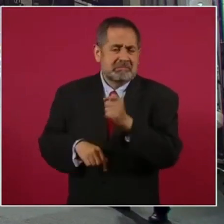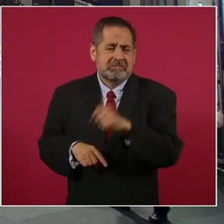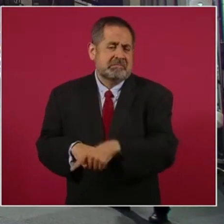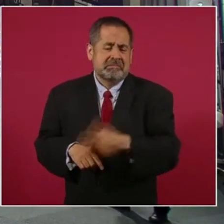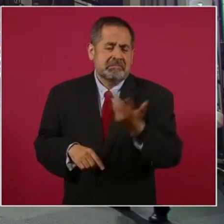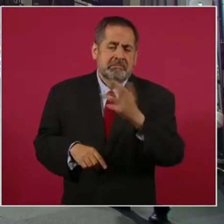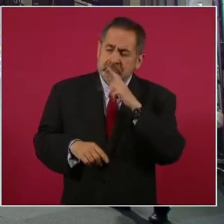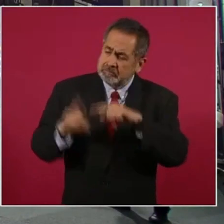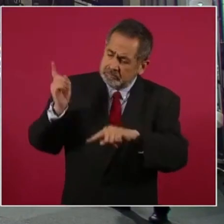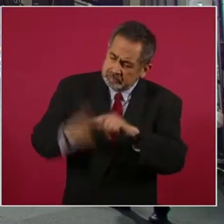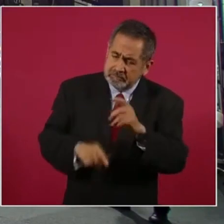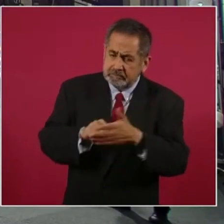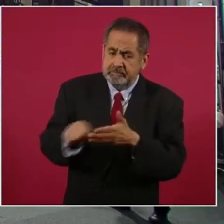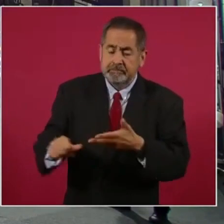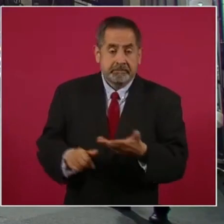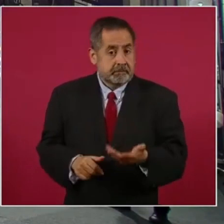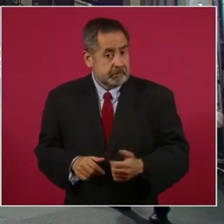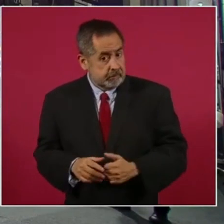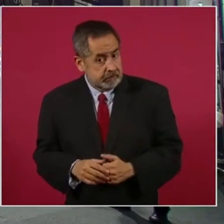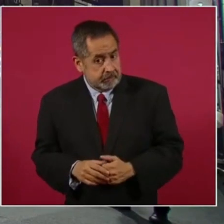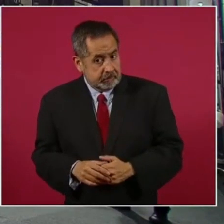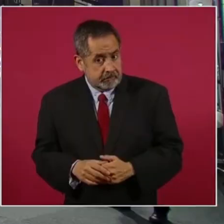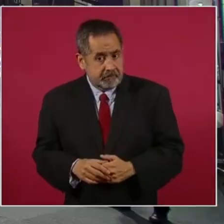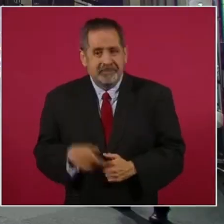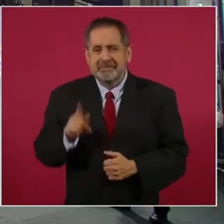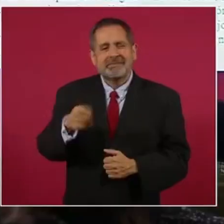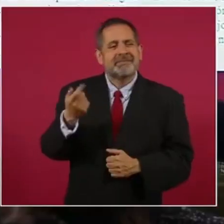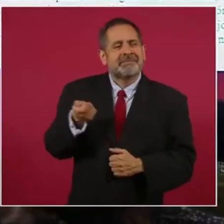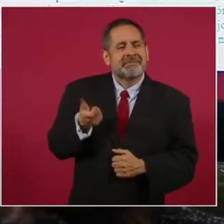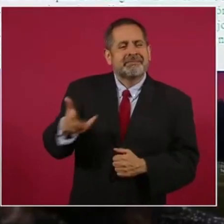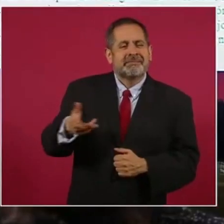textualmente, en la bestia negra.